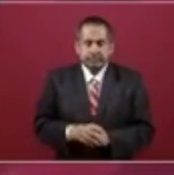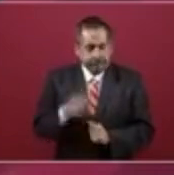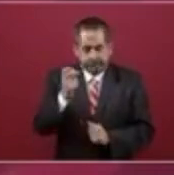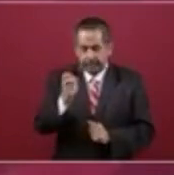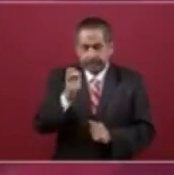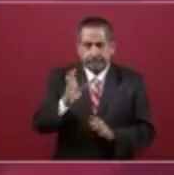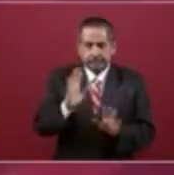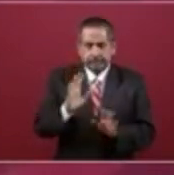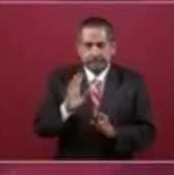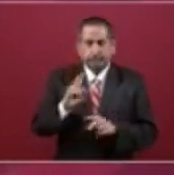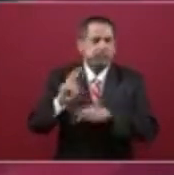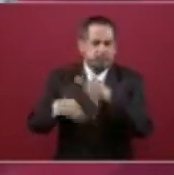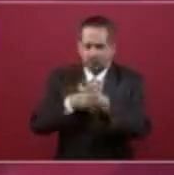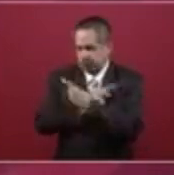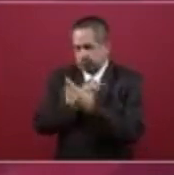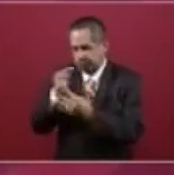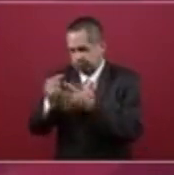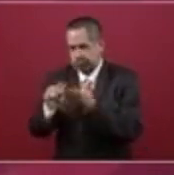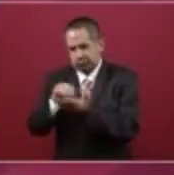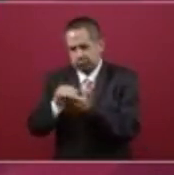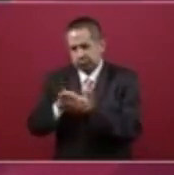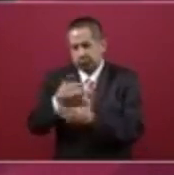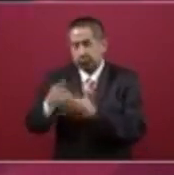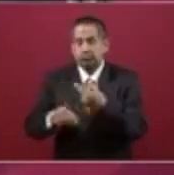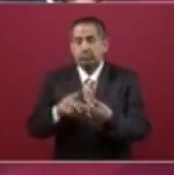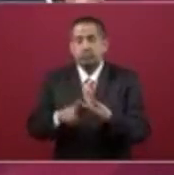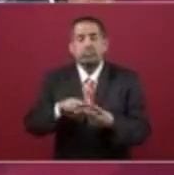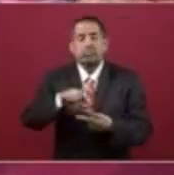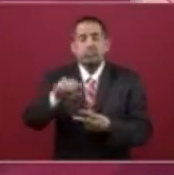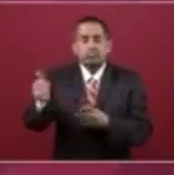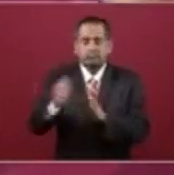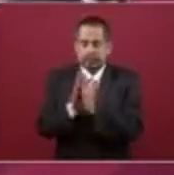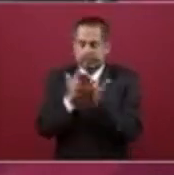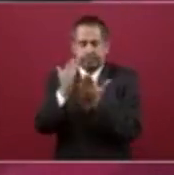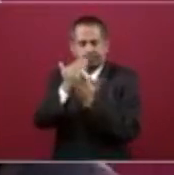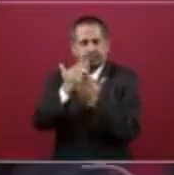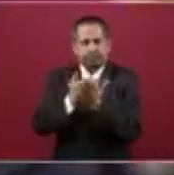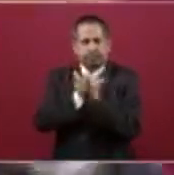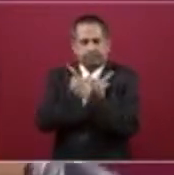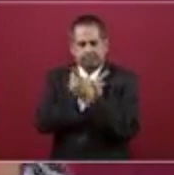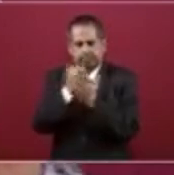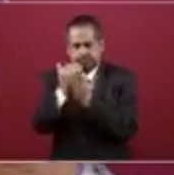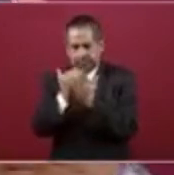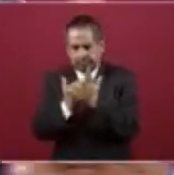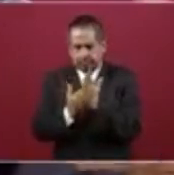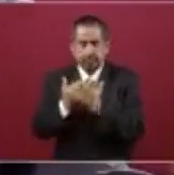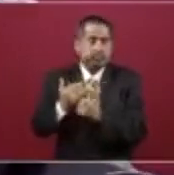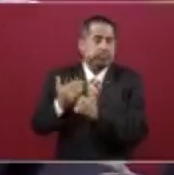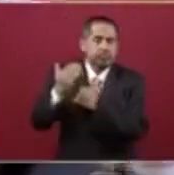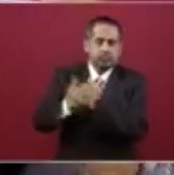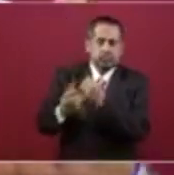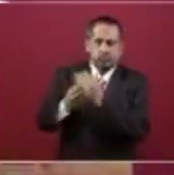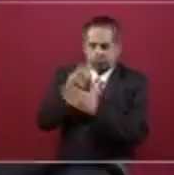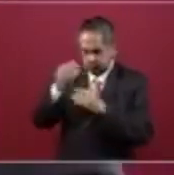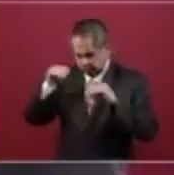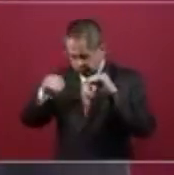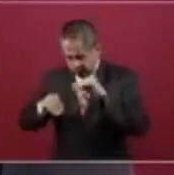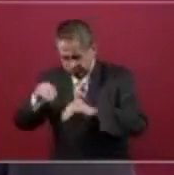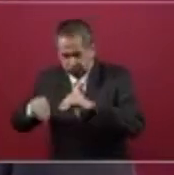esos valores los vamos a estar fomentando. La cartilla moral, un nuevo trabajo que se está